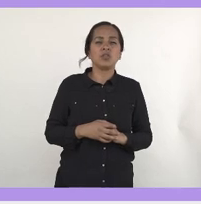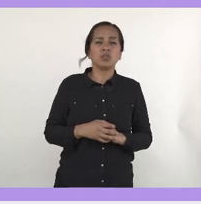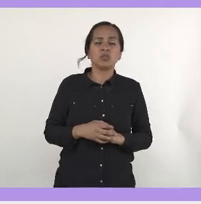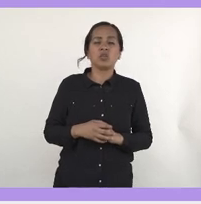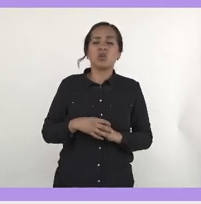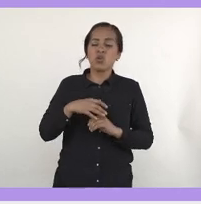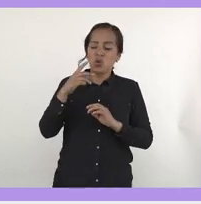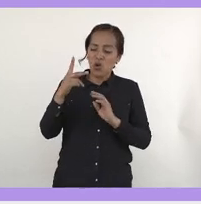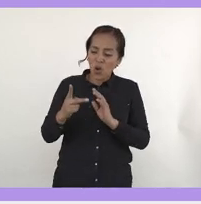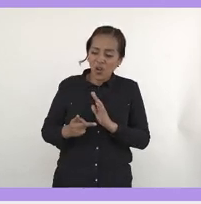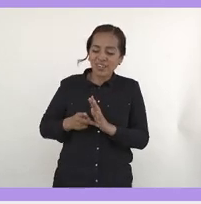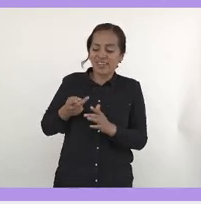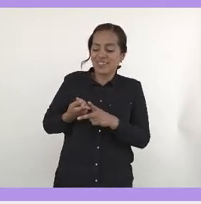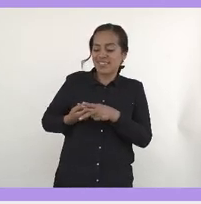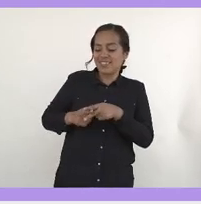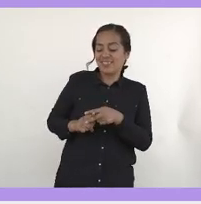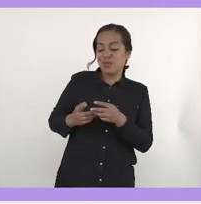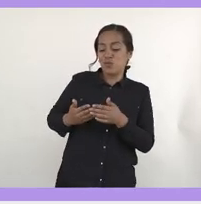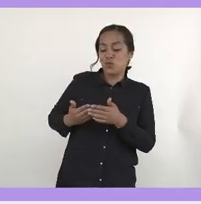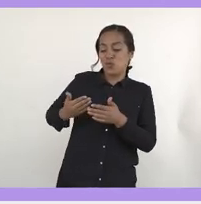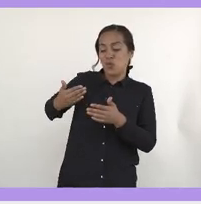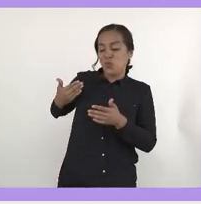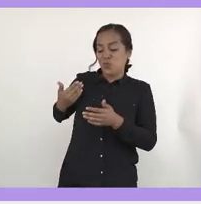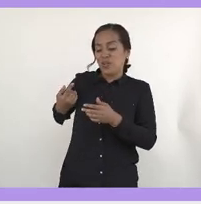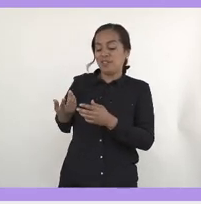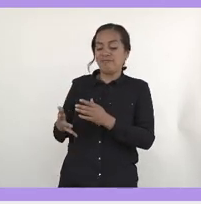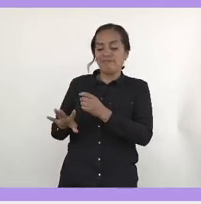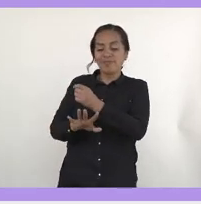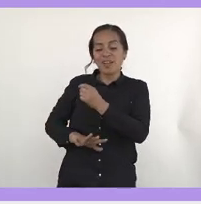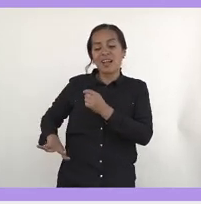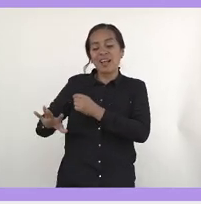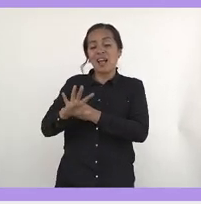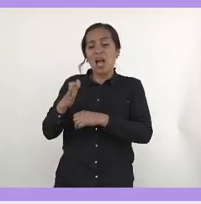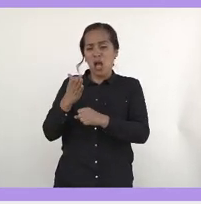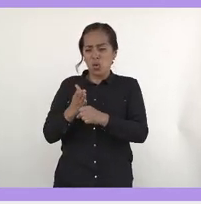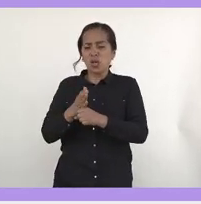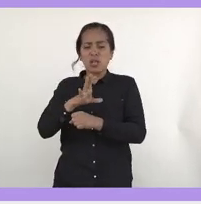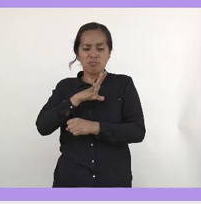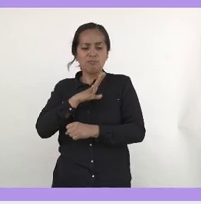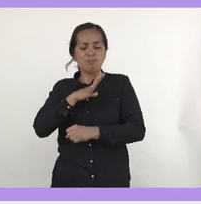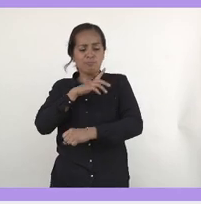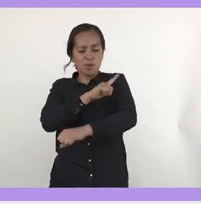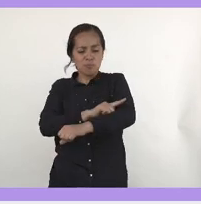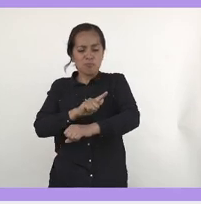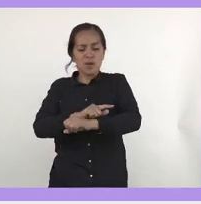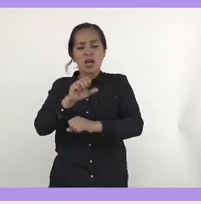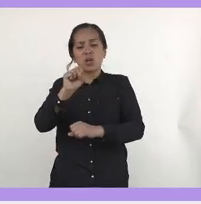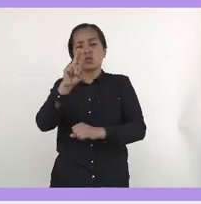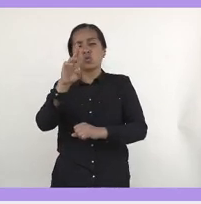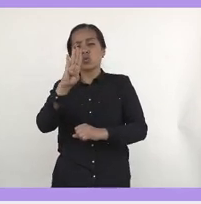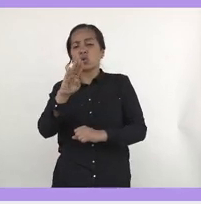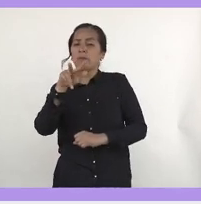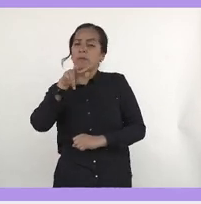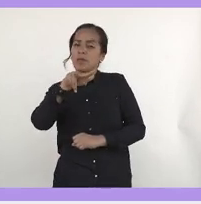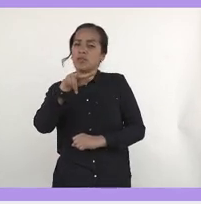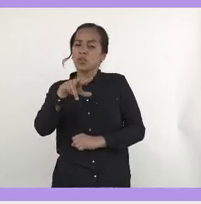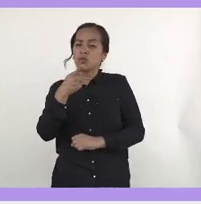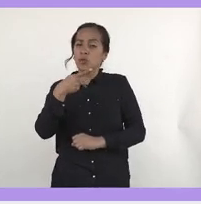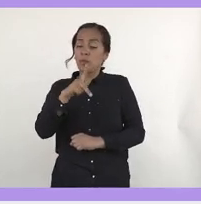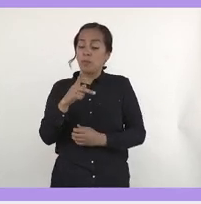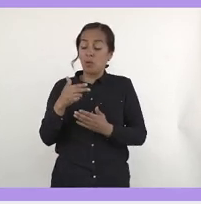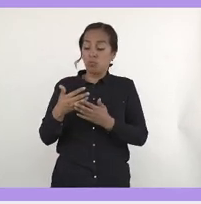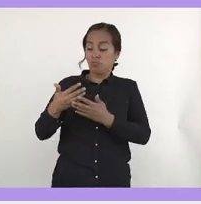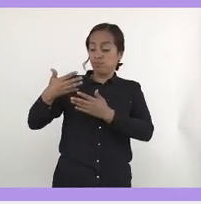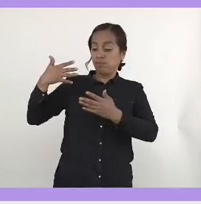volvemos a la base No creo que si si ahorita tenemos una liga una sub-18 pero en algún